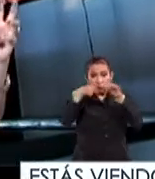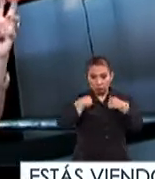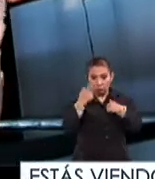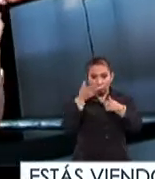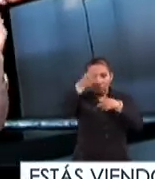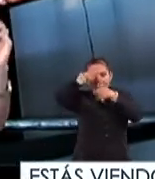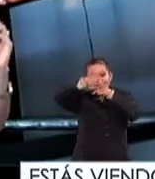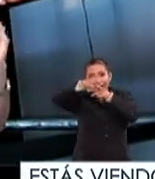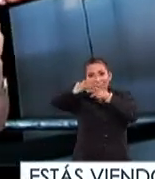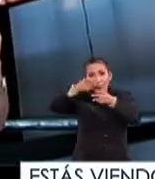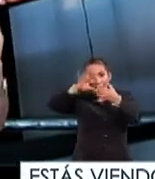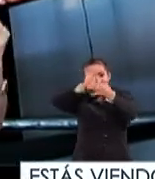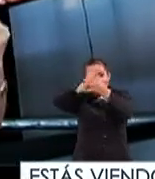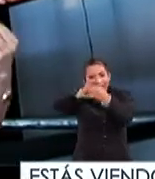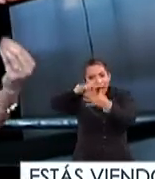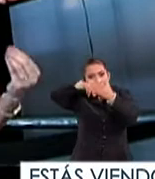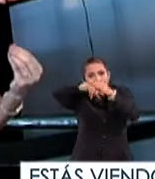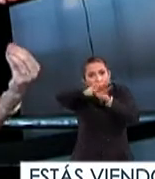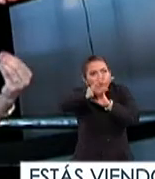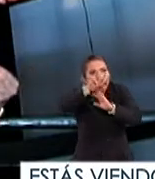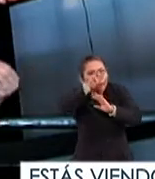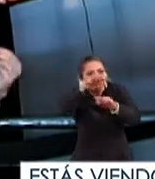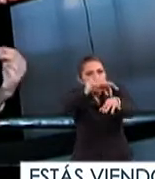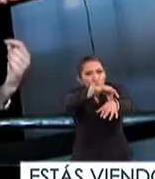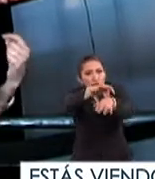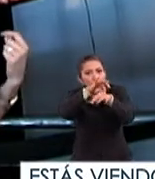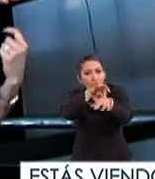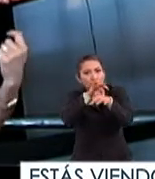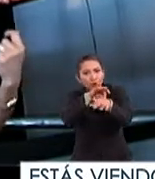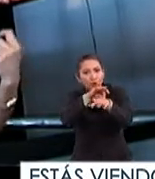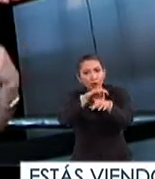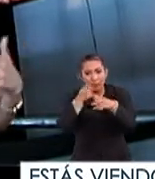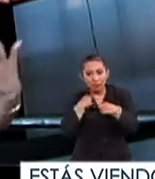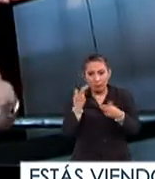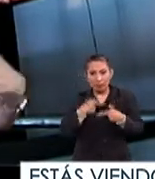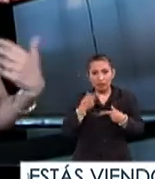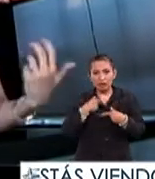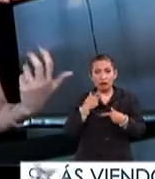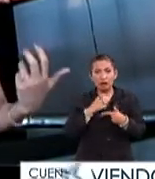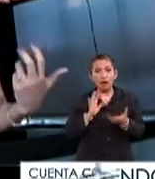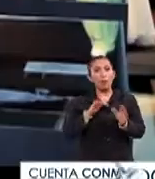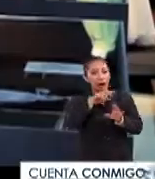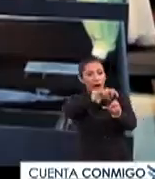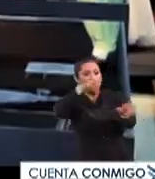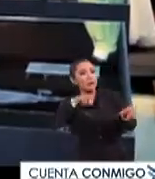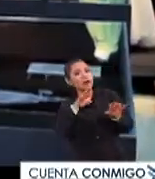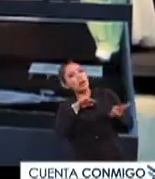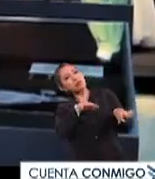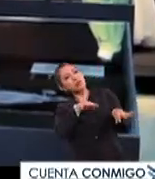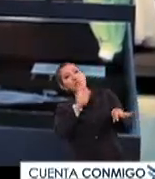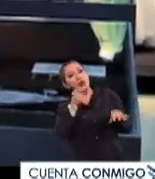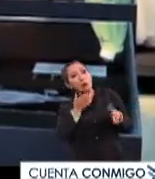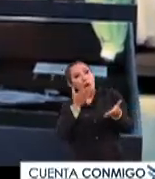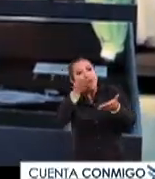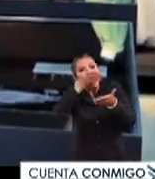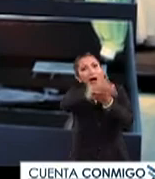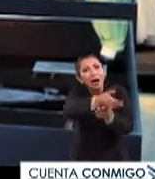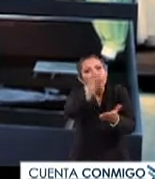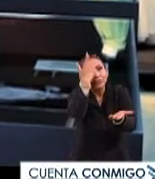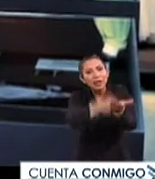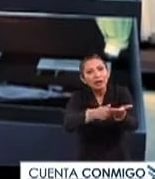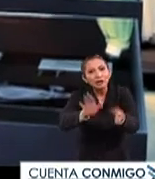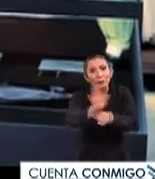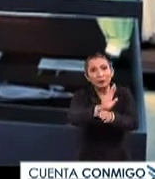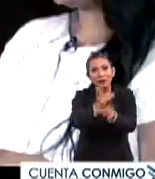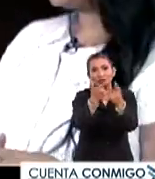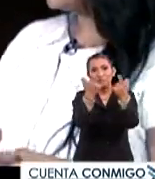la acción, pero no, o sea, lo estás viendo también desde el punto de vista del protagonista, ¿no? Nada más eres un espectador más, ¿no? Sino que de repente te sientes como